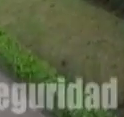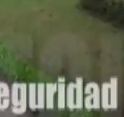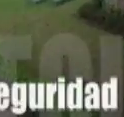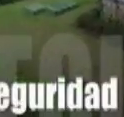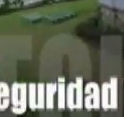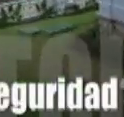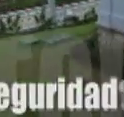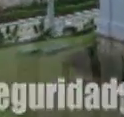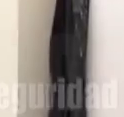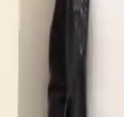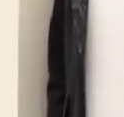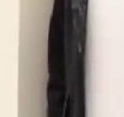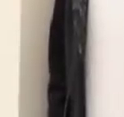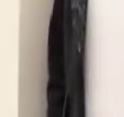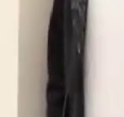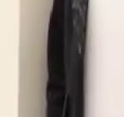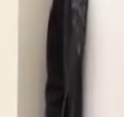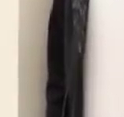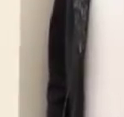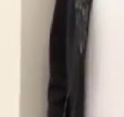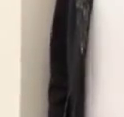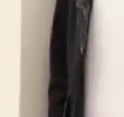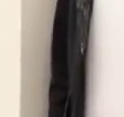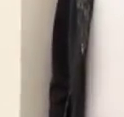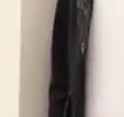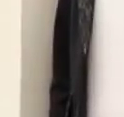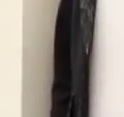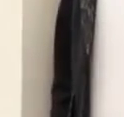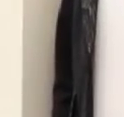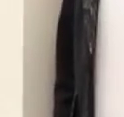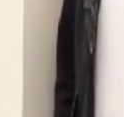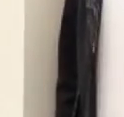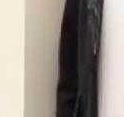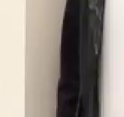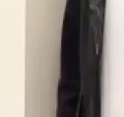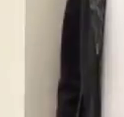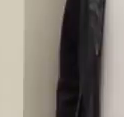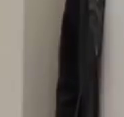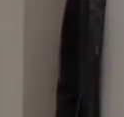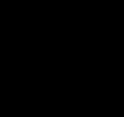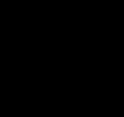Donde hablamos claro y directo.